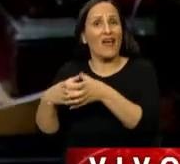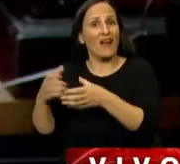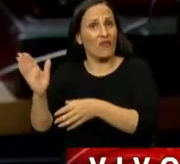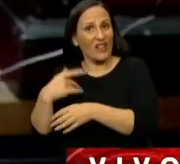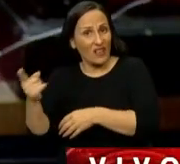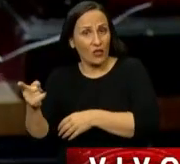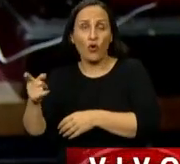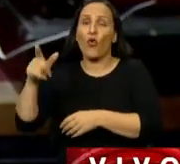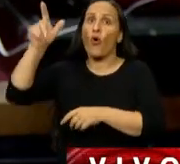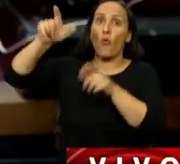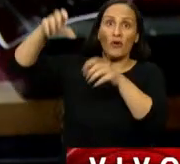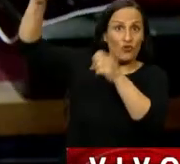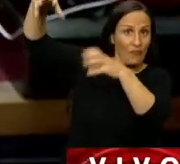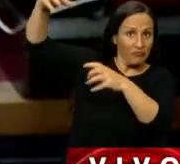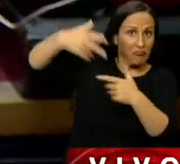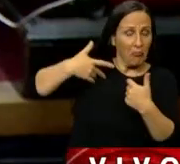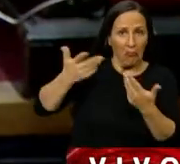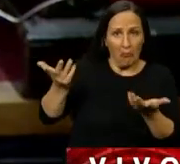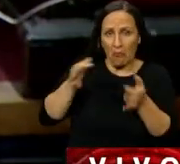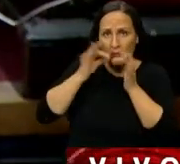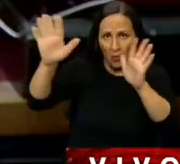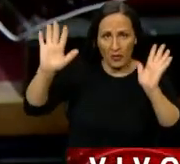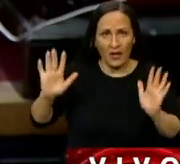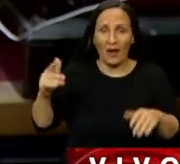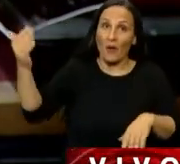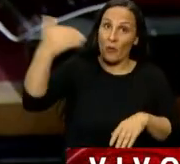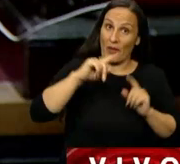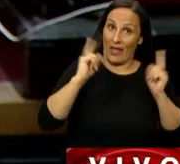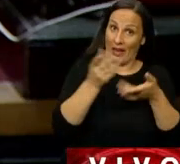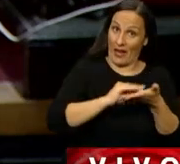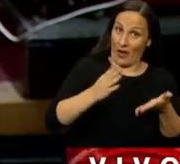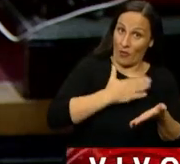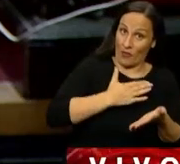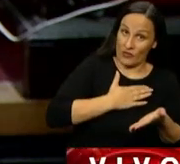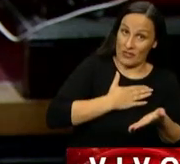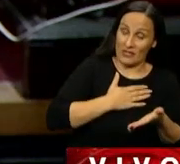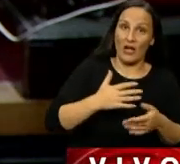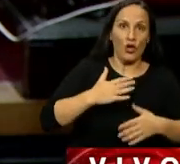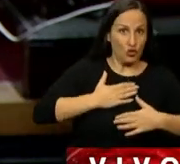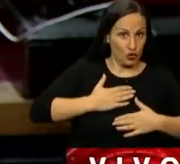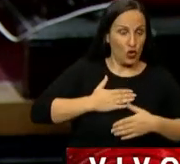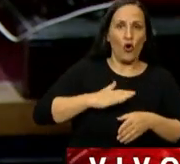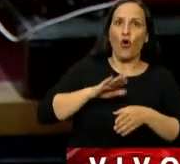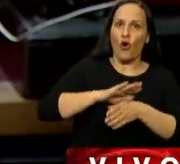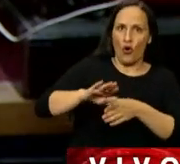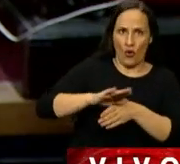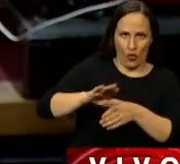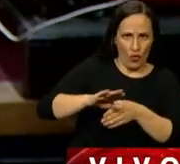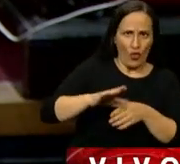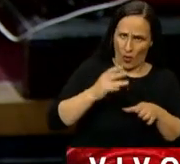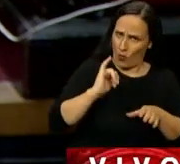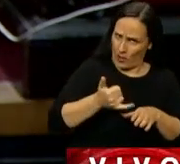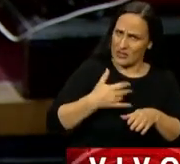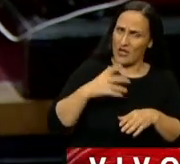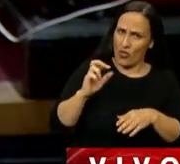estén en la tribuna, quien quiera. Pasan por mi despacho, yo tomo deuda en dólares a la